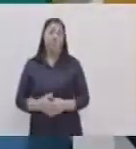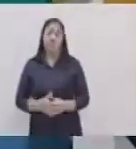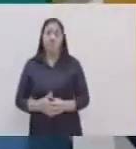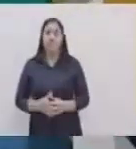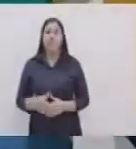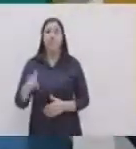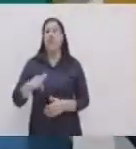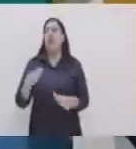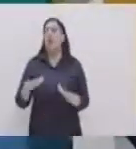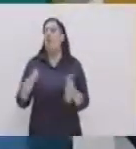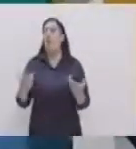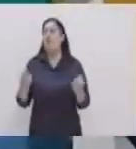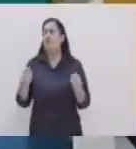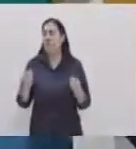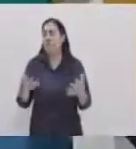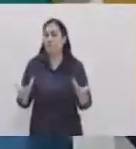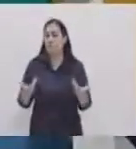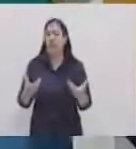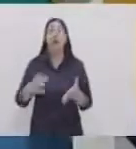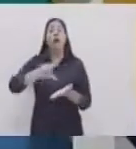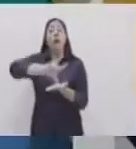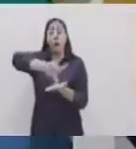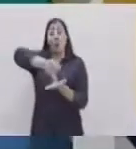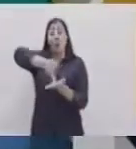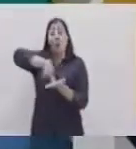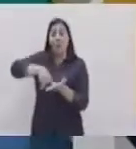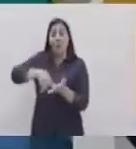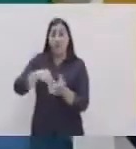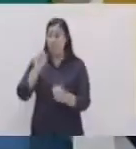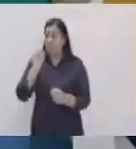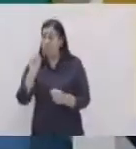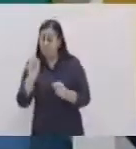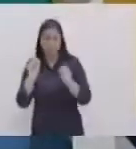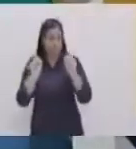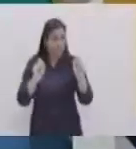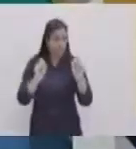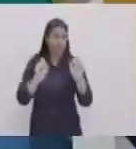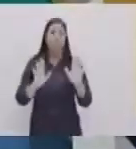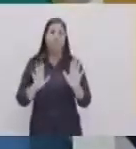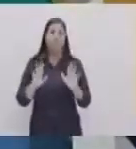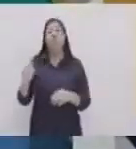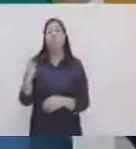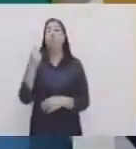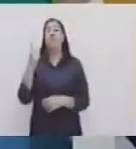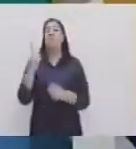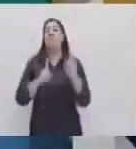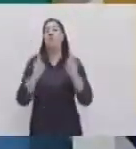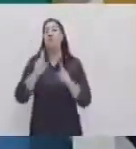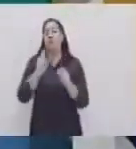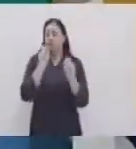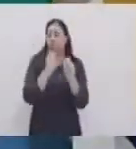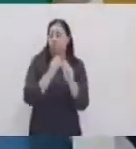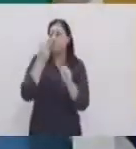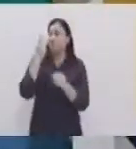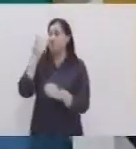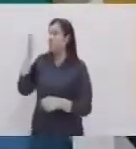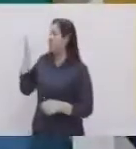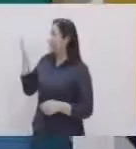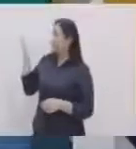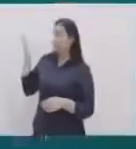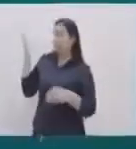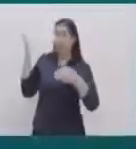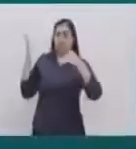diferentes. Ahora voy a volver a tomar mi compás y vamos a marcar arcos. El primero que vamos a marcar va a ser